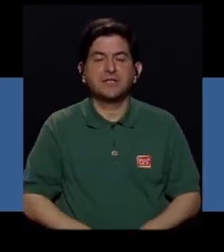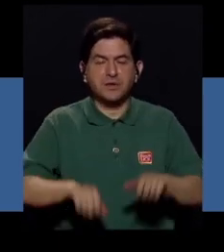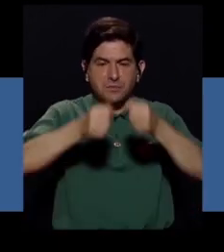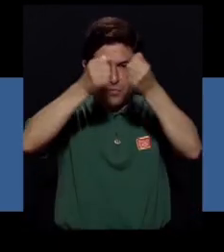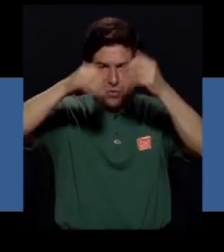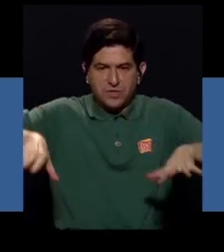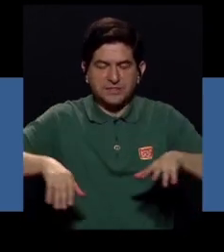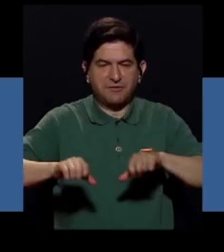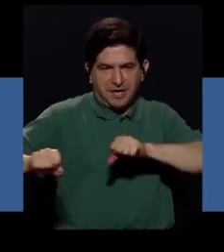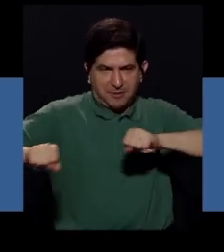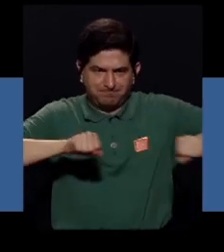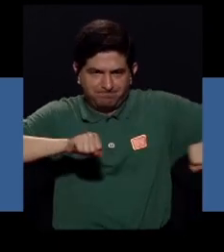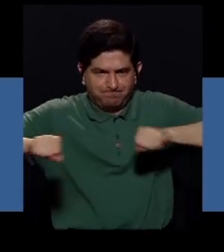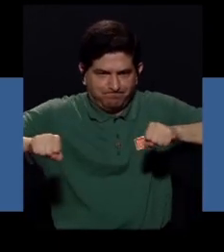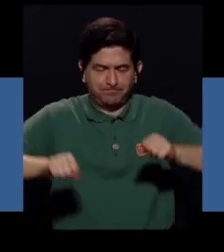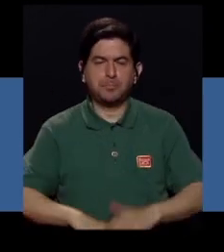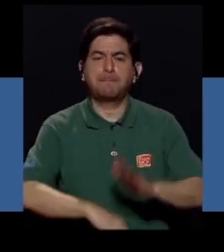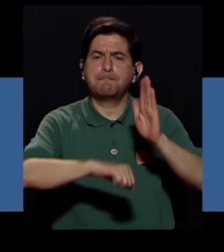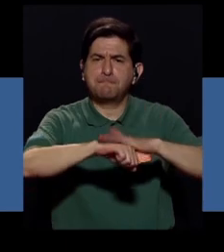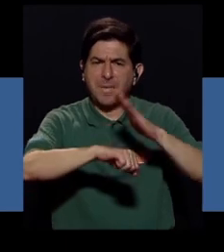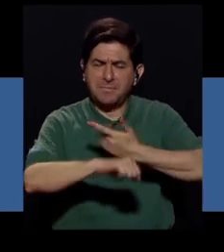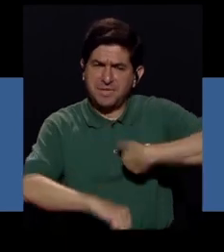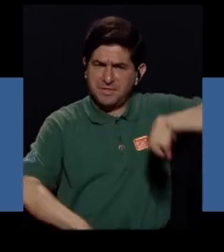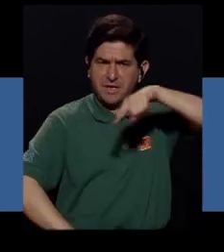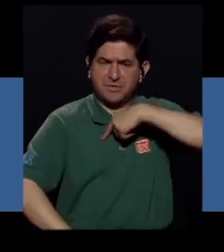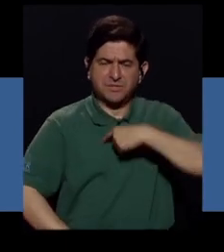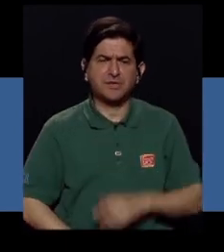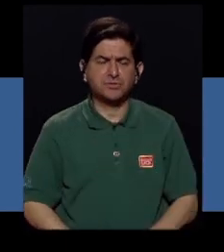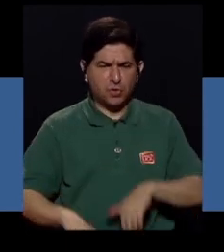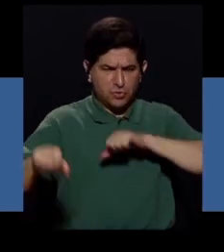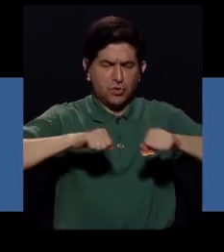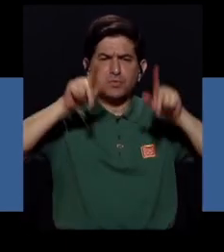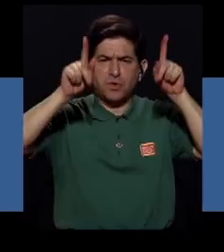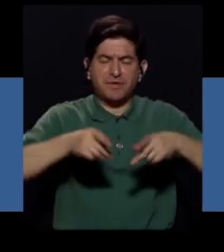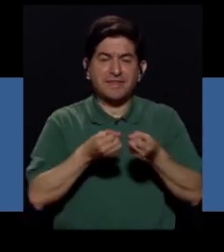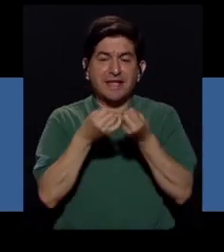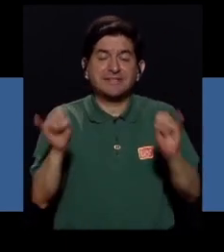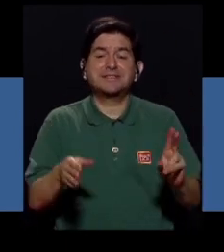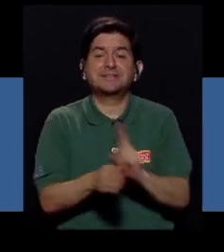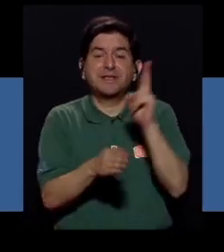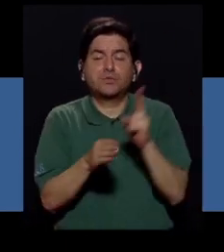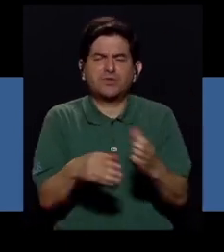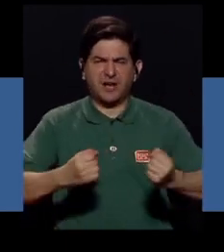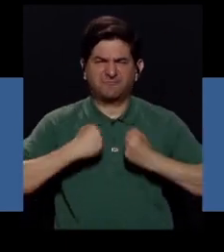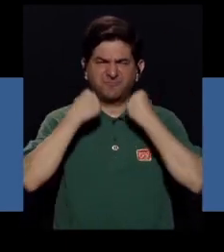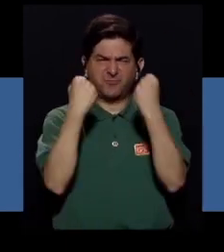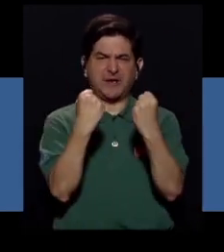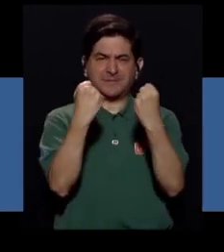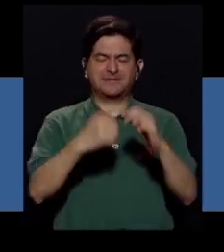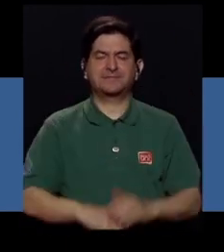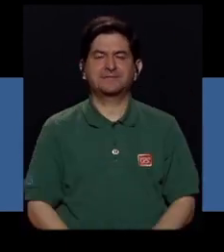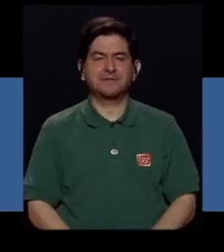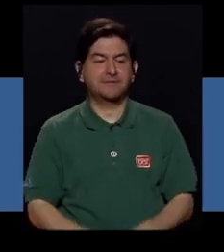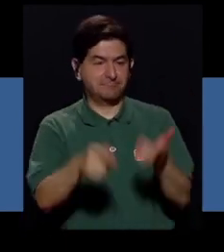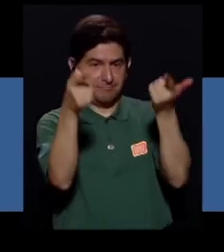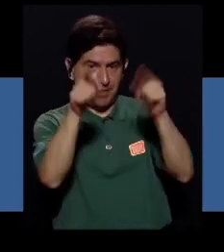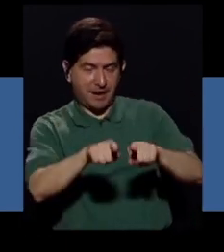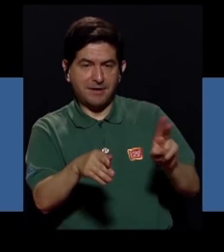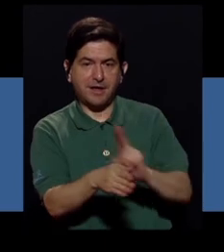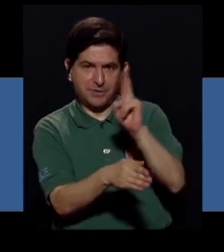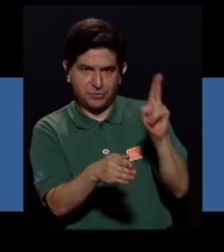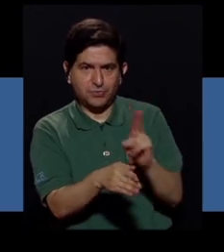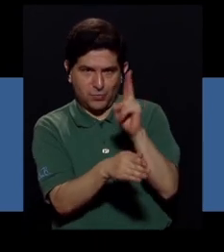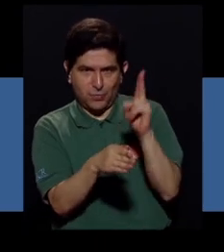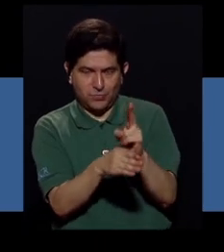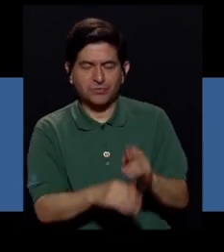Una sábana movible, una sábana que nos permita hacer una movilización de la persona sin tener que utilizar mucha fuerza. En este caso vamos a